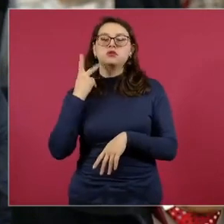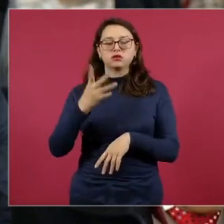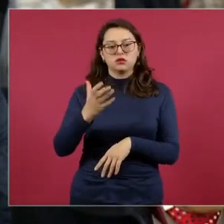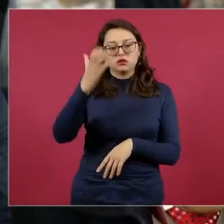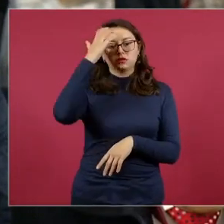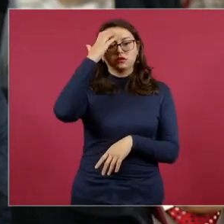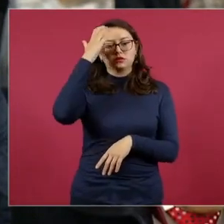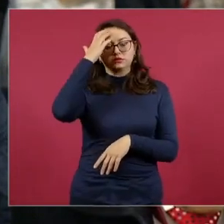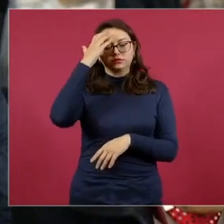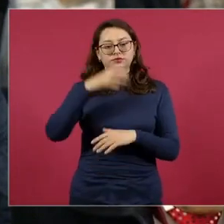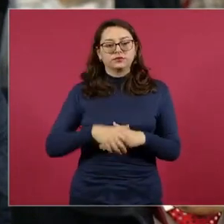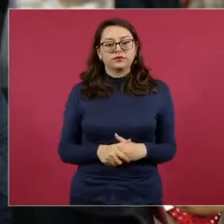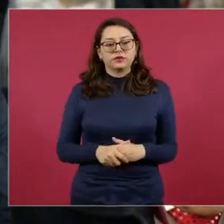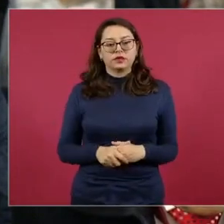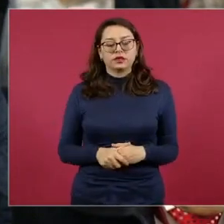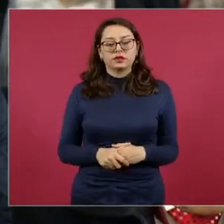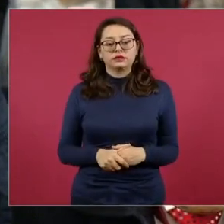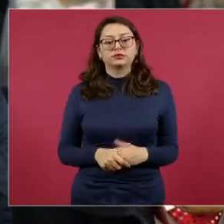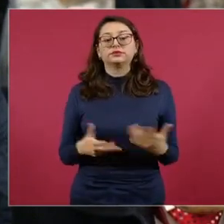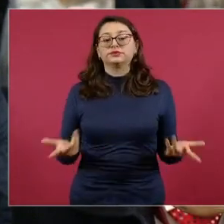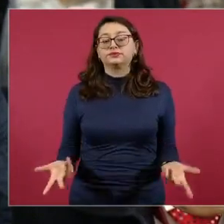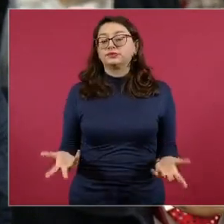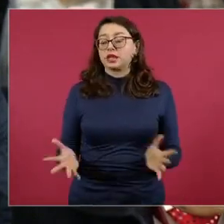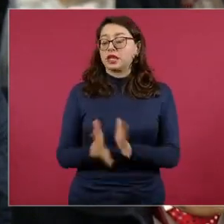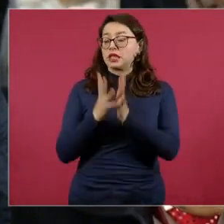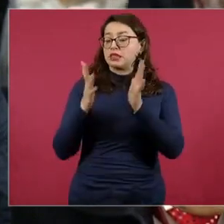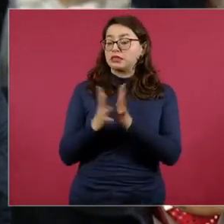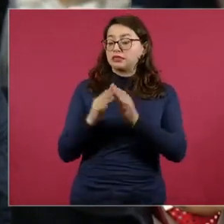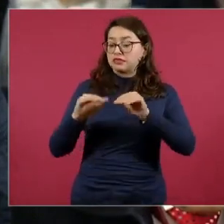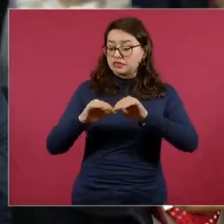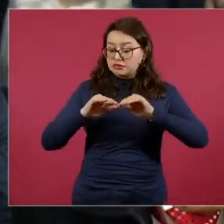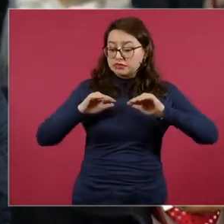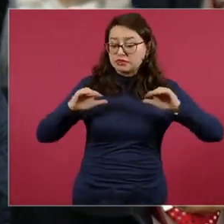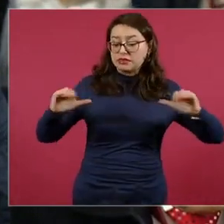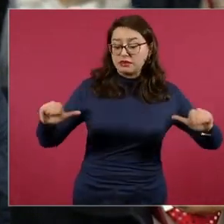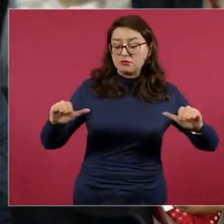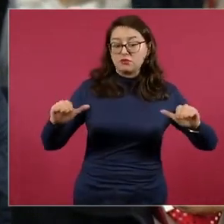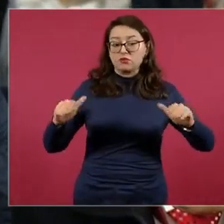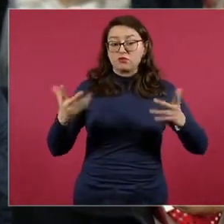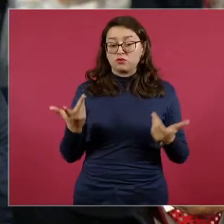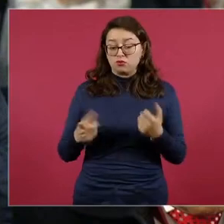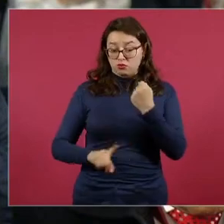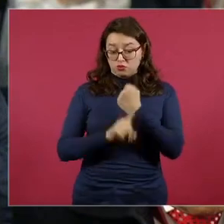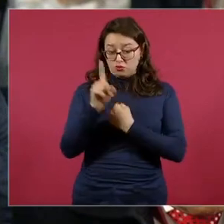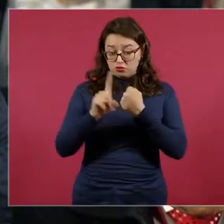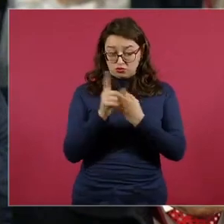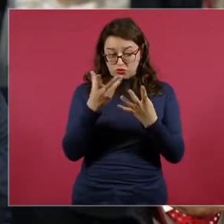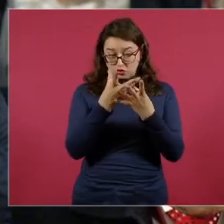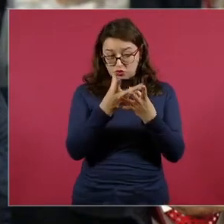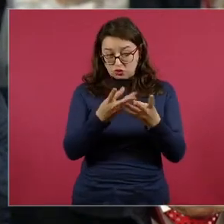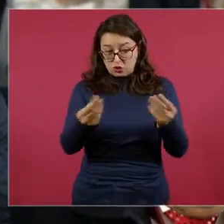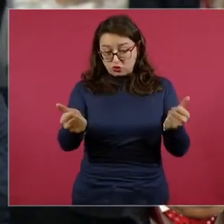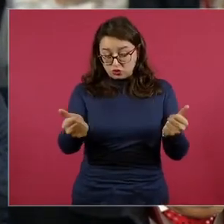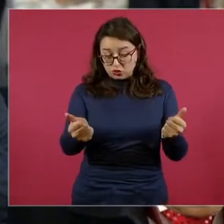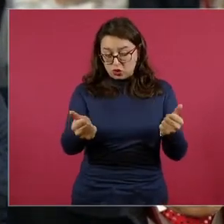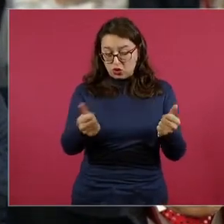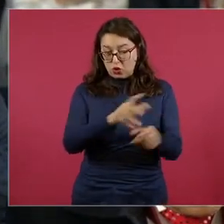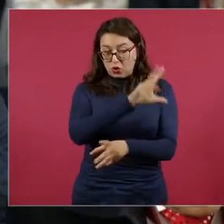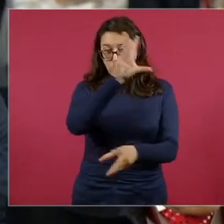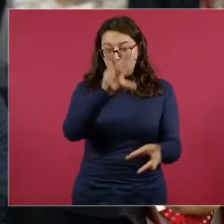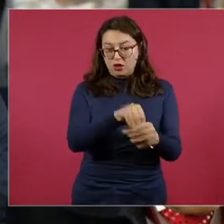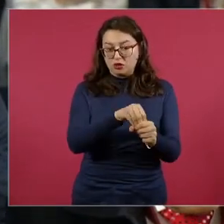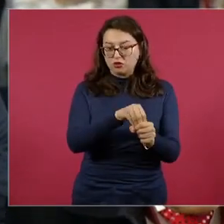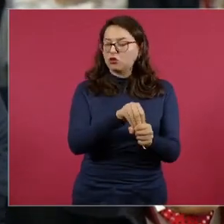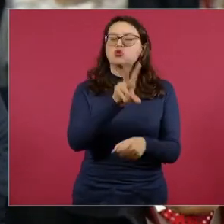de Winston Churchill: la democracia no es la solución de todos los problemas, sino el mecanismo en